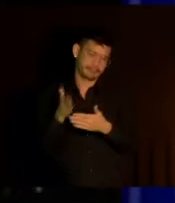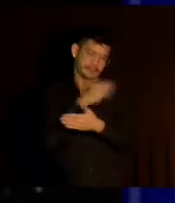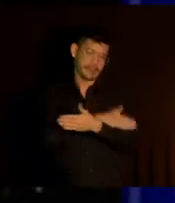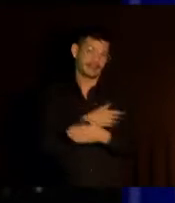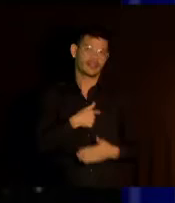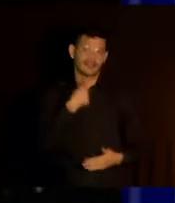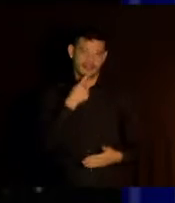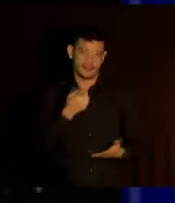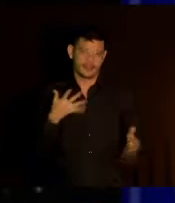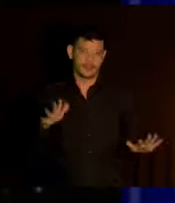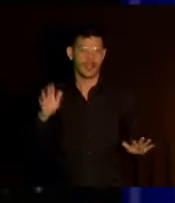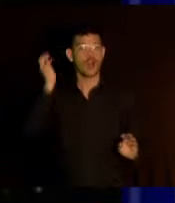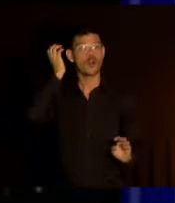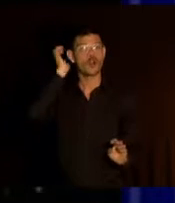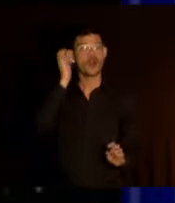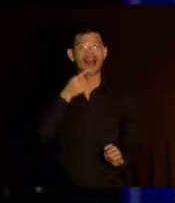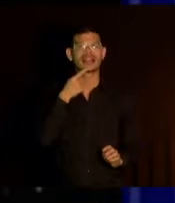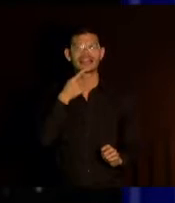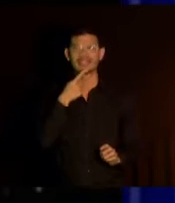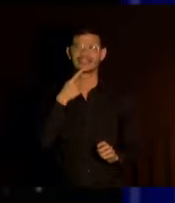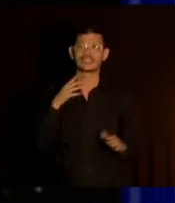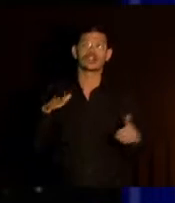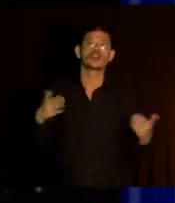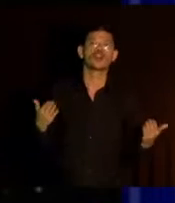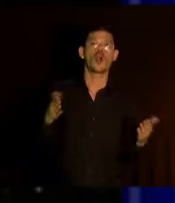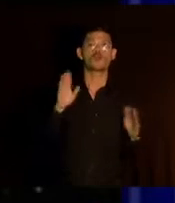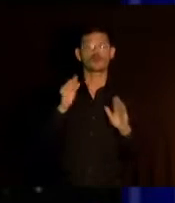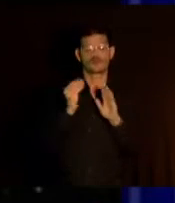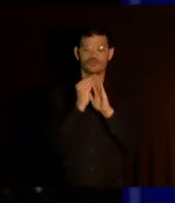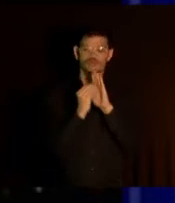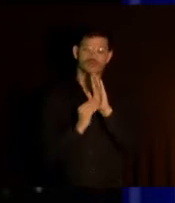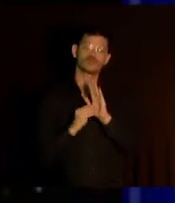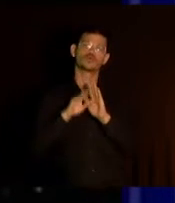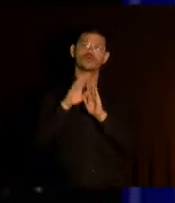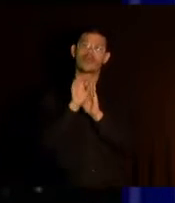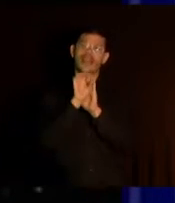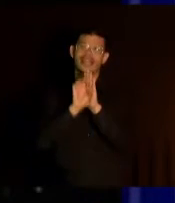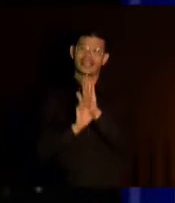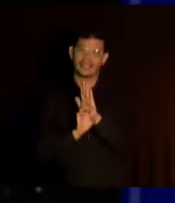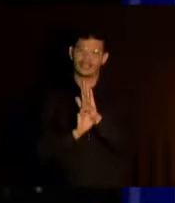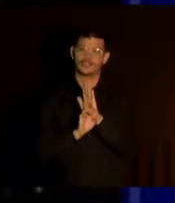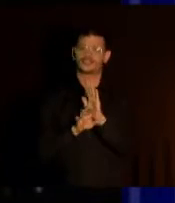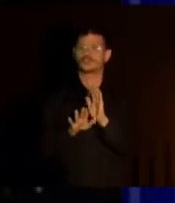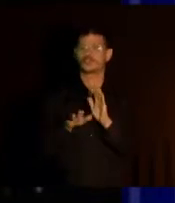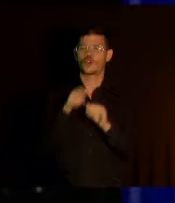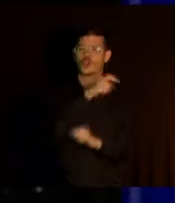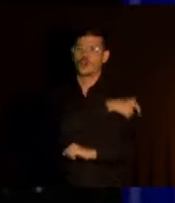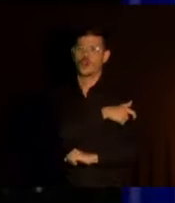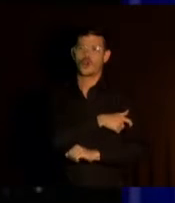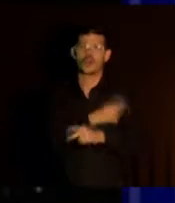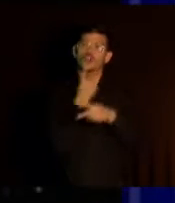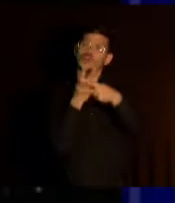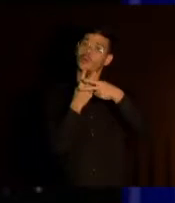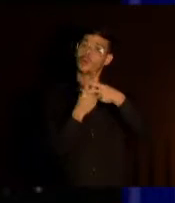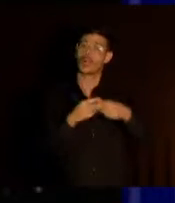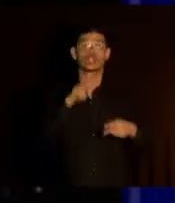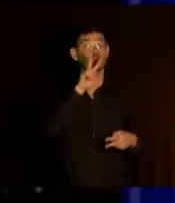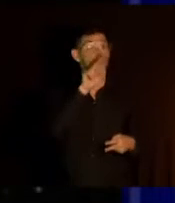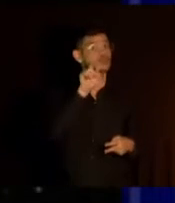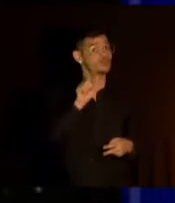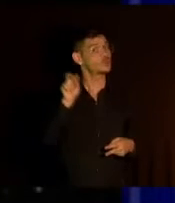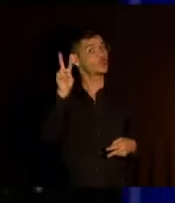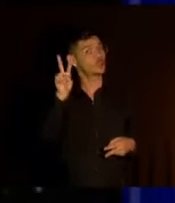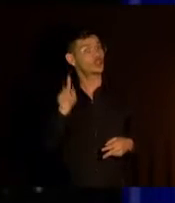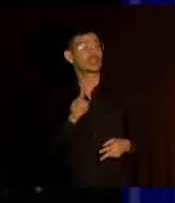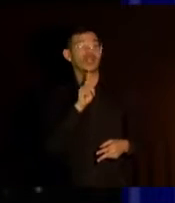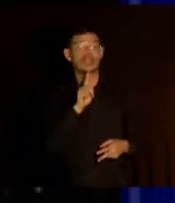es a través del handbook, que son los estatutos del Comité Paralímpico Internacional, en su numeral 2.2, donde dice que tenemos que